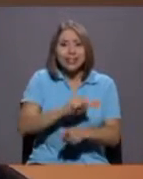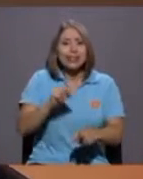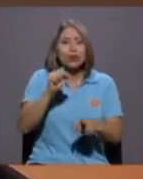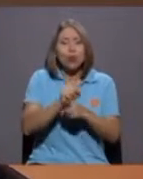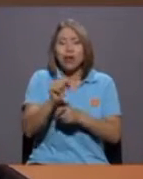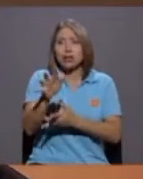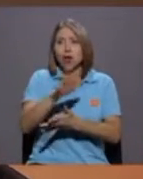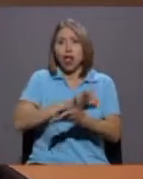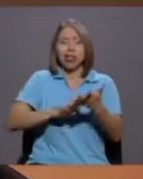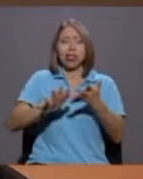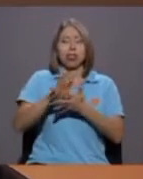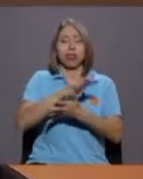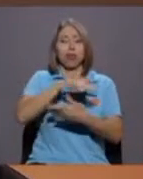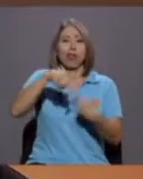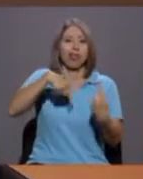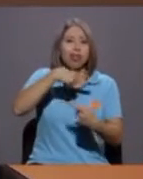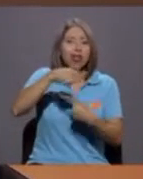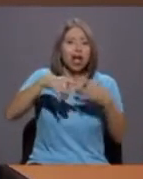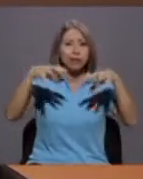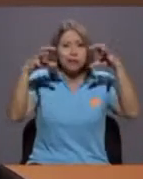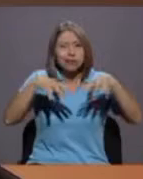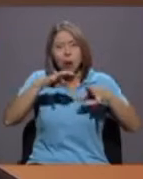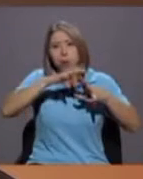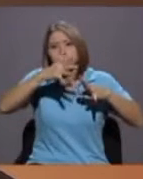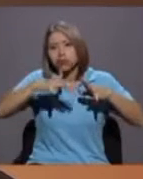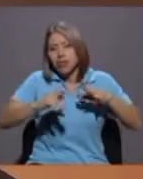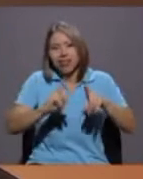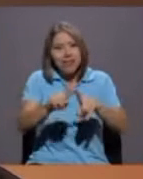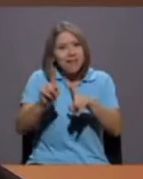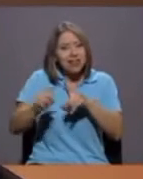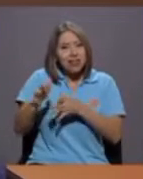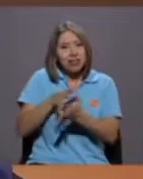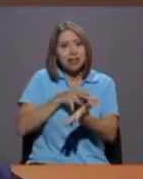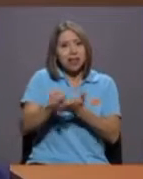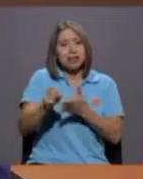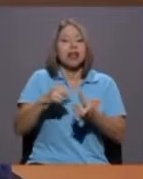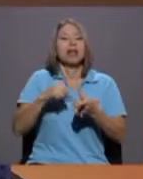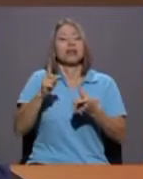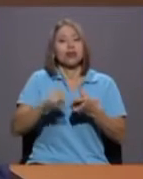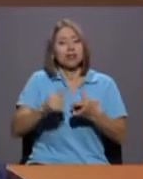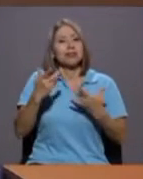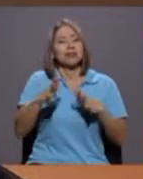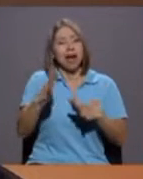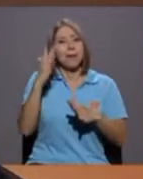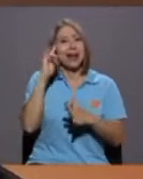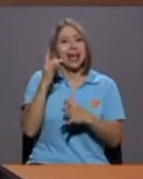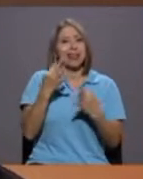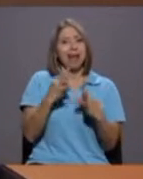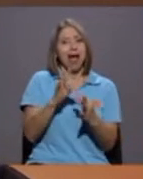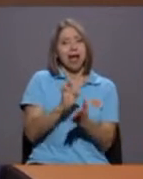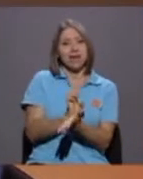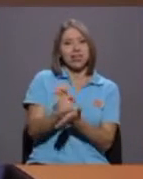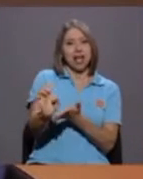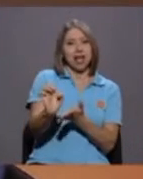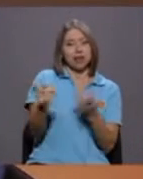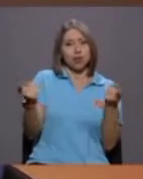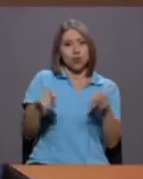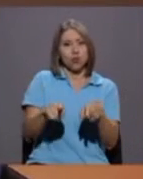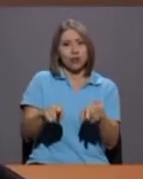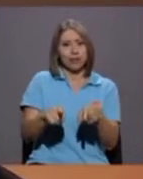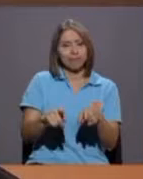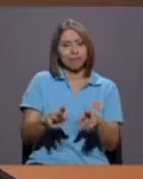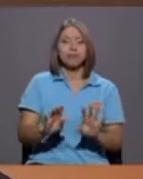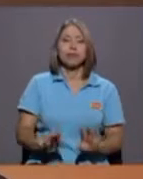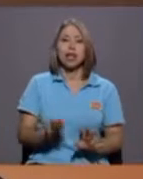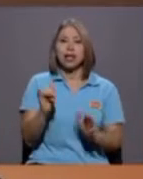se presente y, por lo tanto, tomar medidas orientadas a evitar que ocurran. De